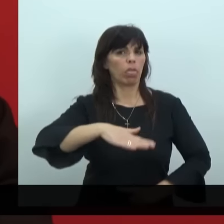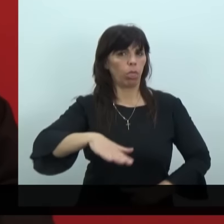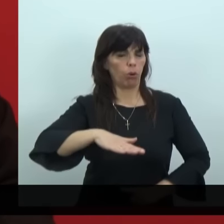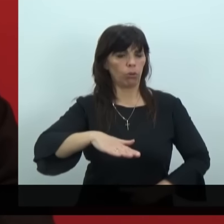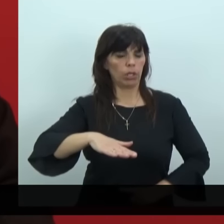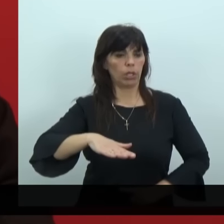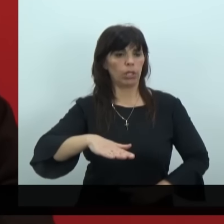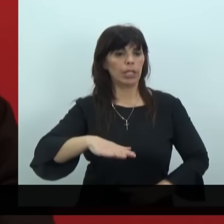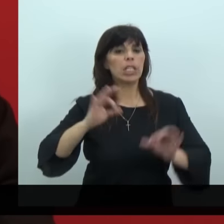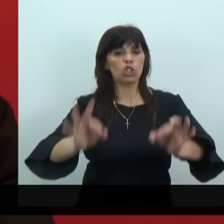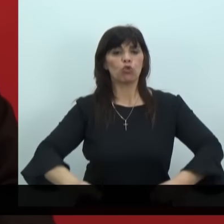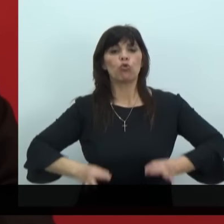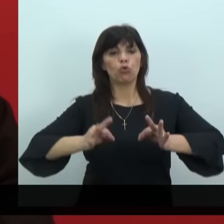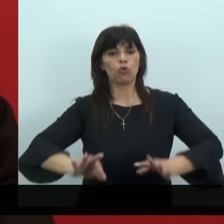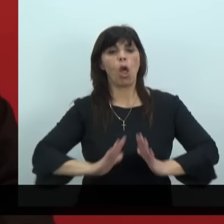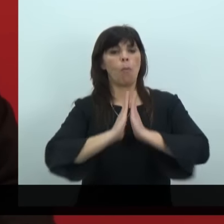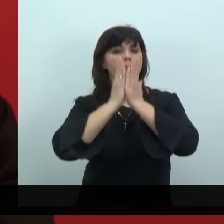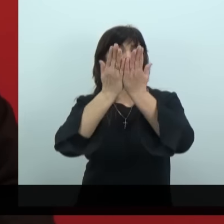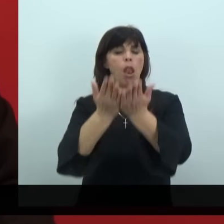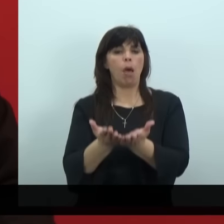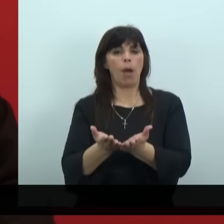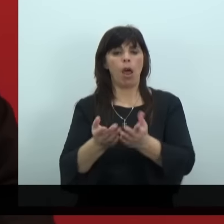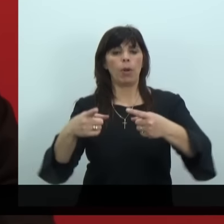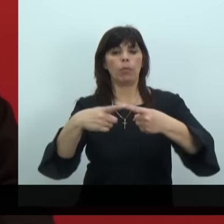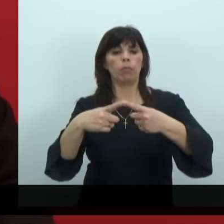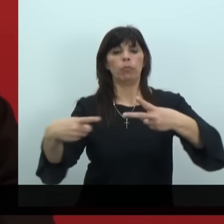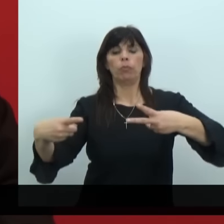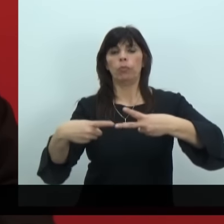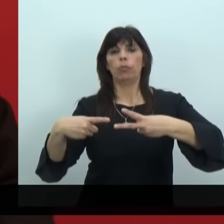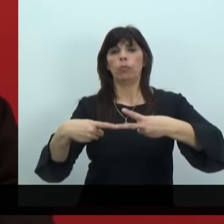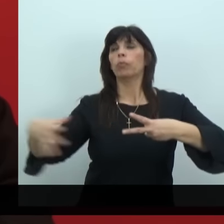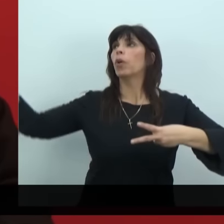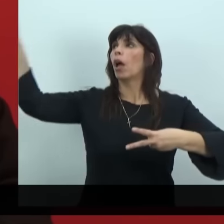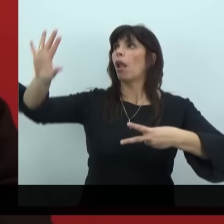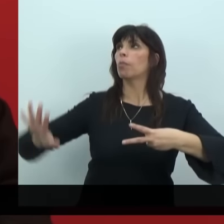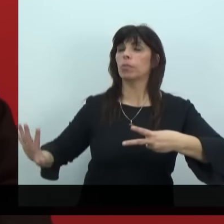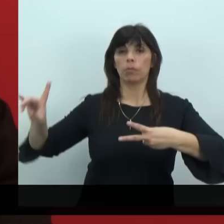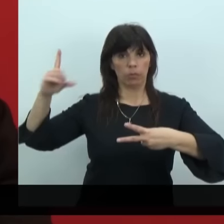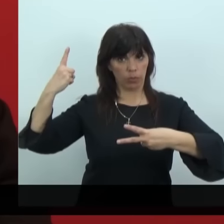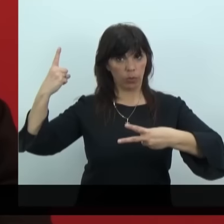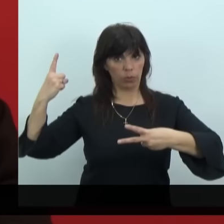Siempre en la palabra y siempre en su presencia.